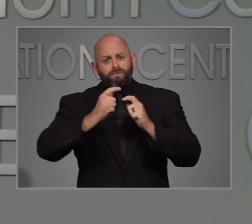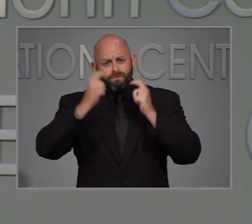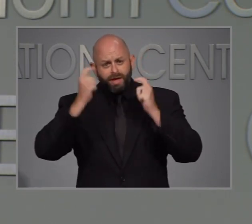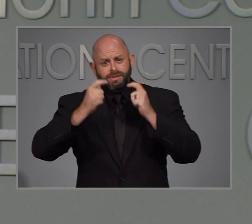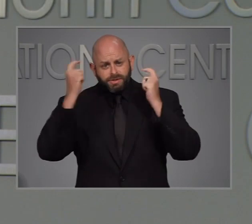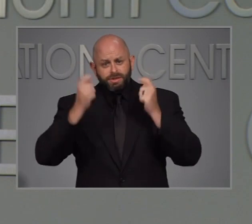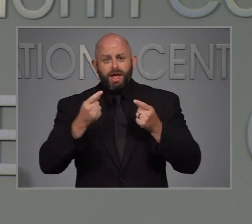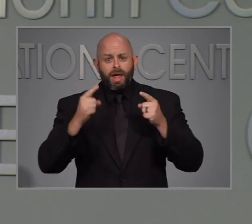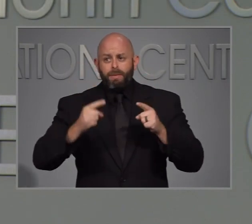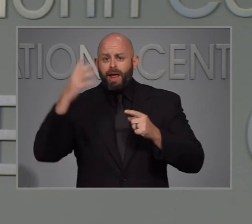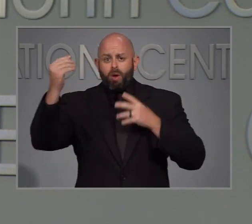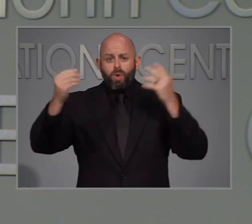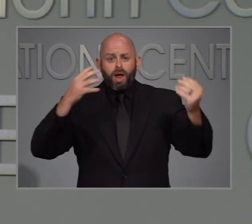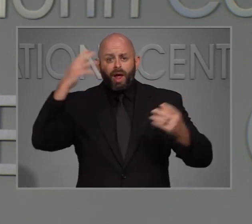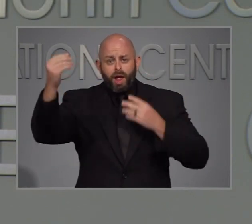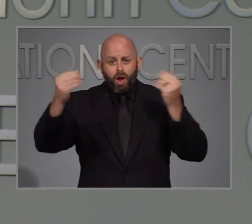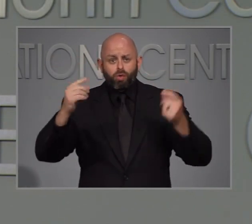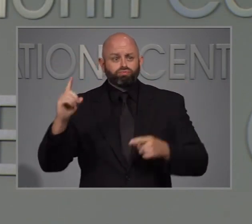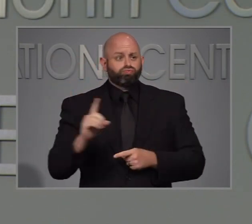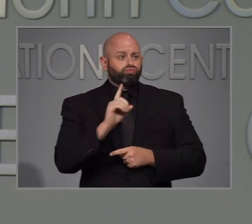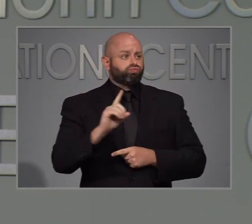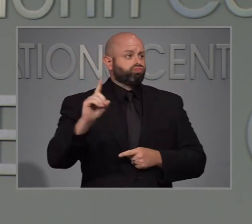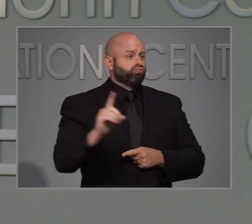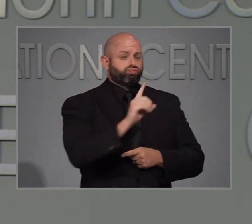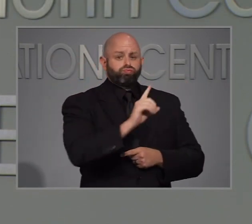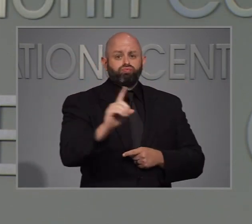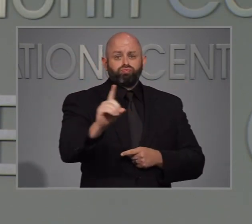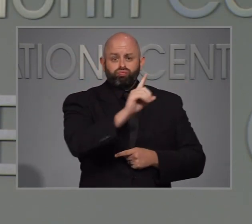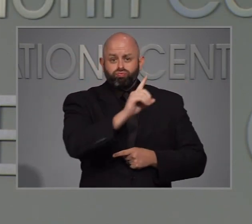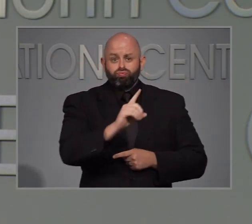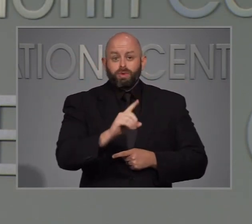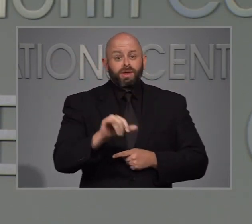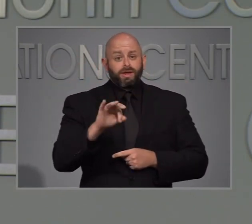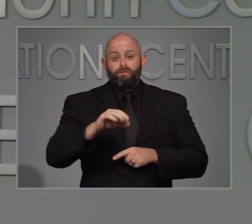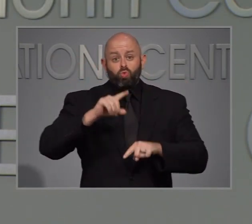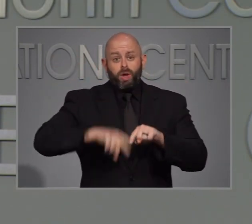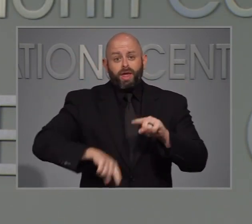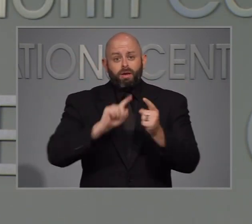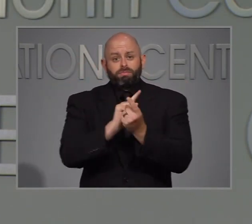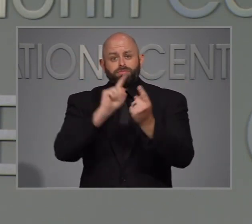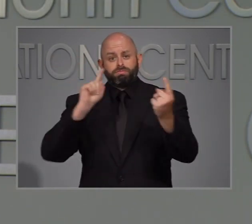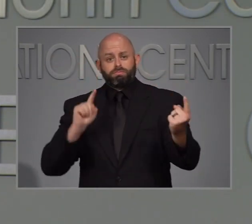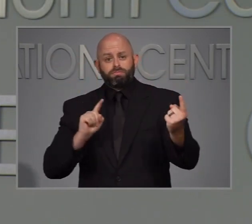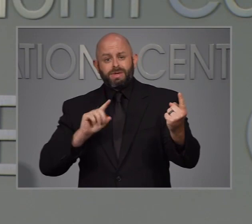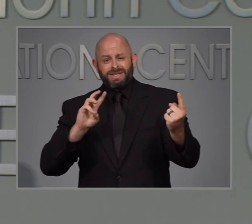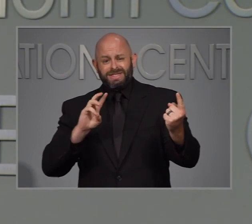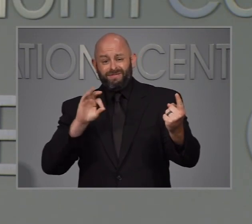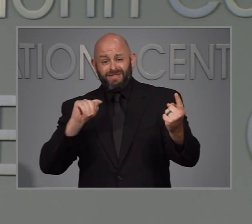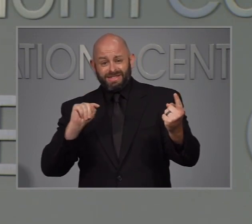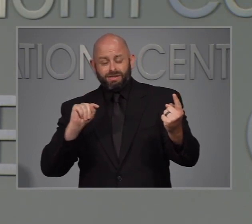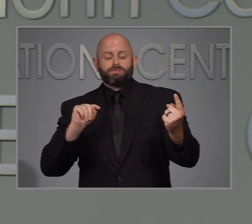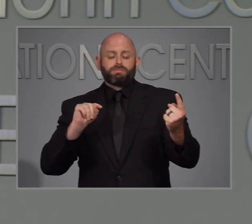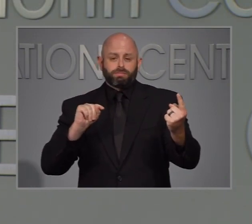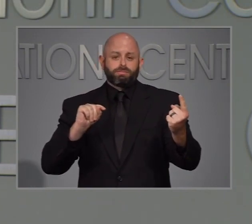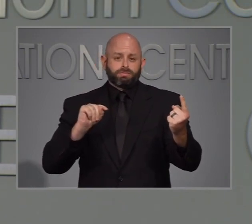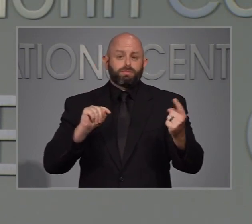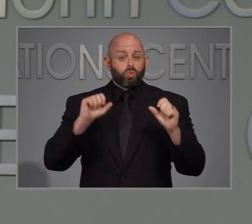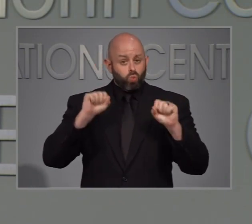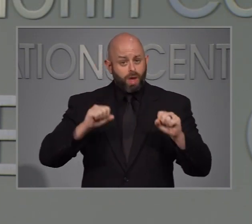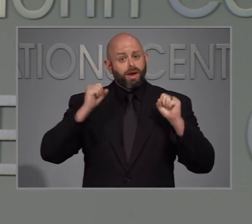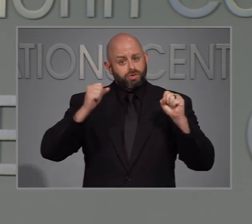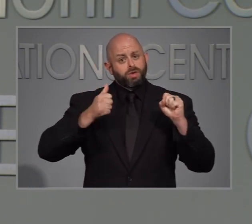el cubrebocas cuando están afuera en público y no pueden estar a 6 pies de distancia de otras personas.